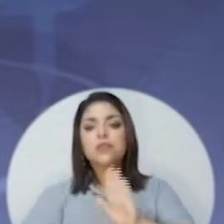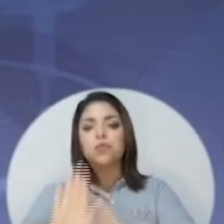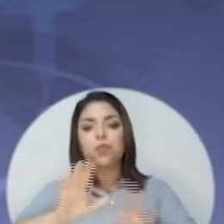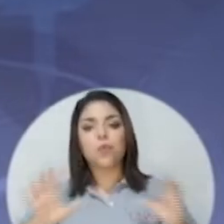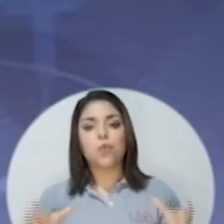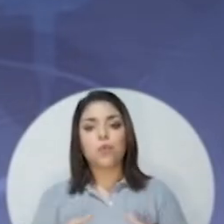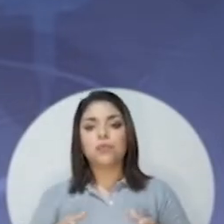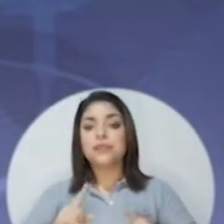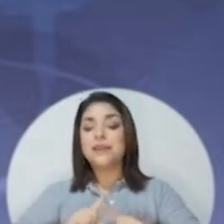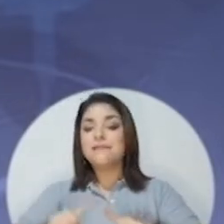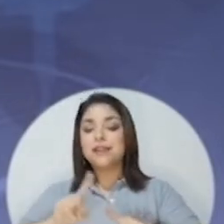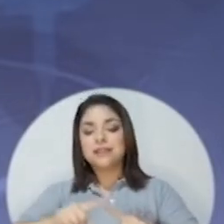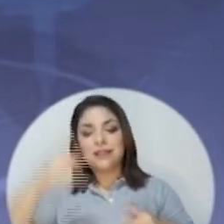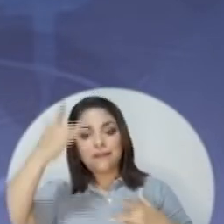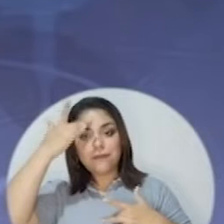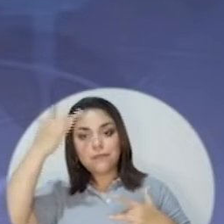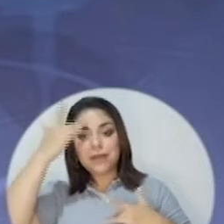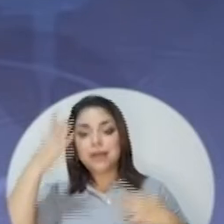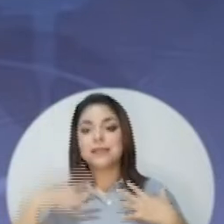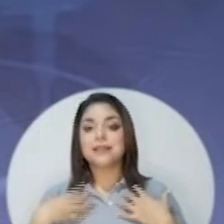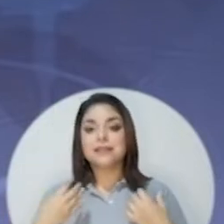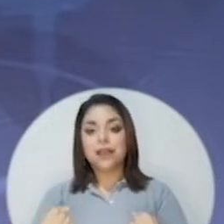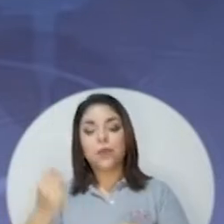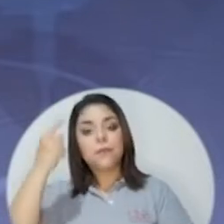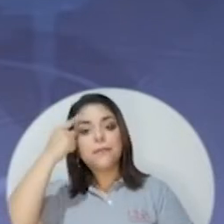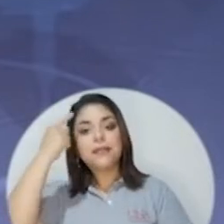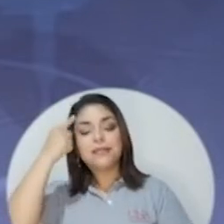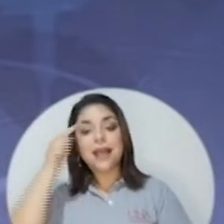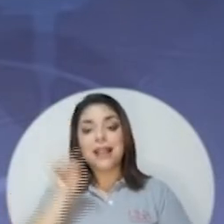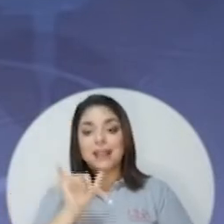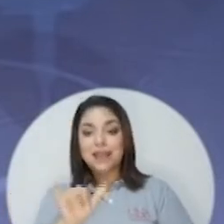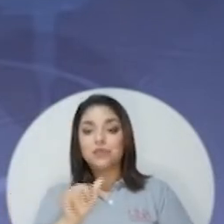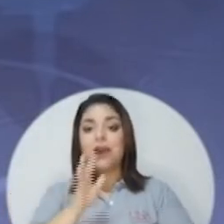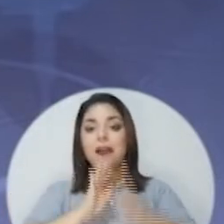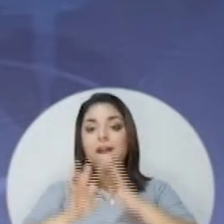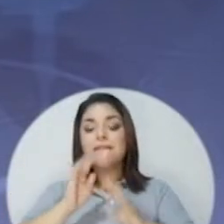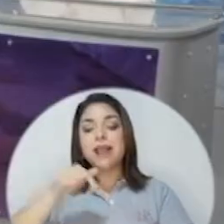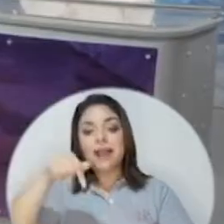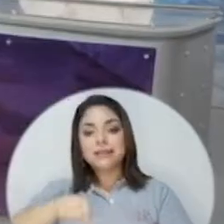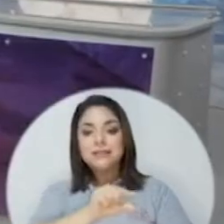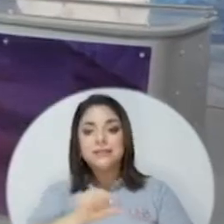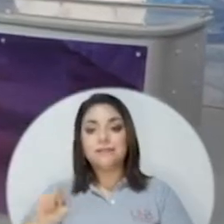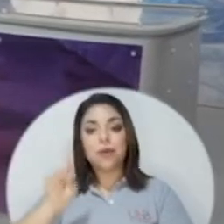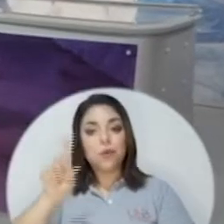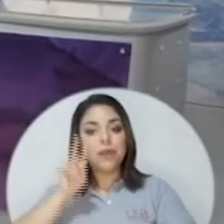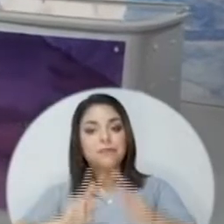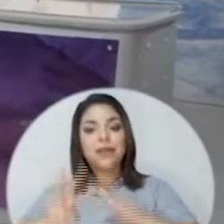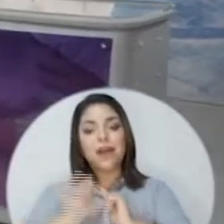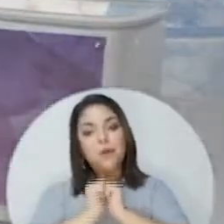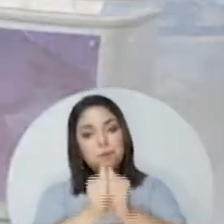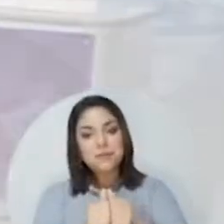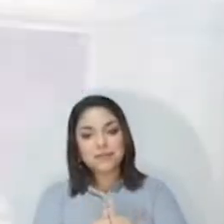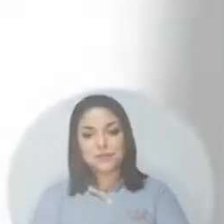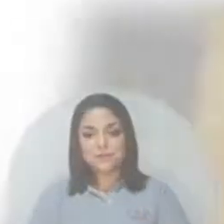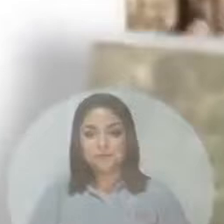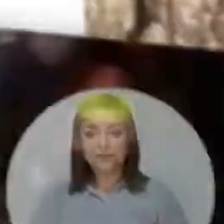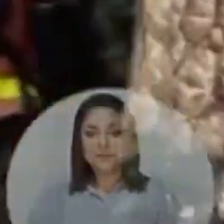con los diferentes padecimientos de la salud mental. De eso vamos a hablar en Una Mirada esta semana. Acompáñenos.